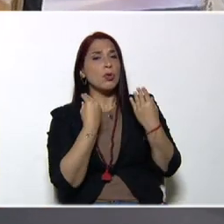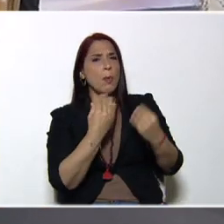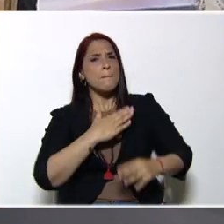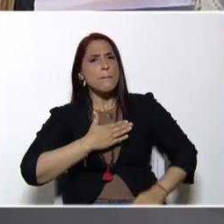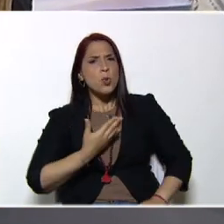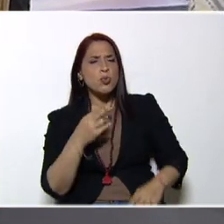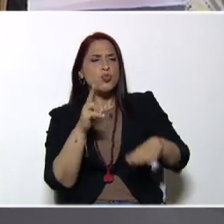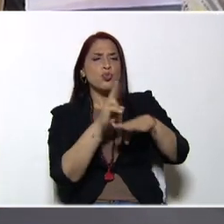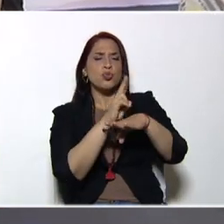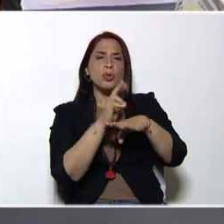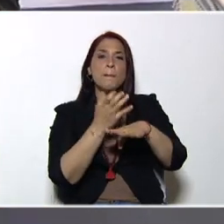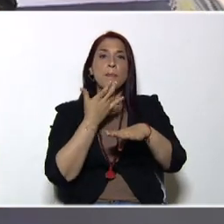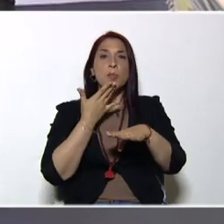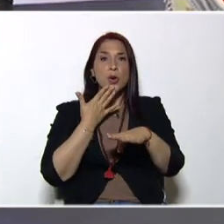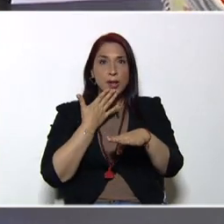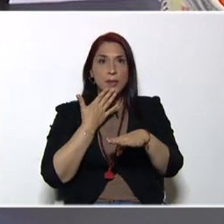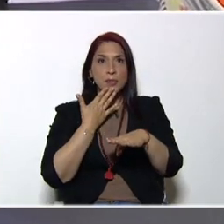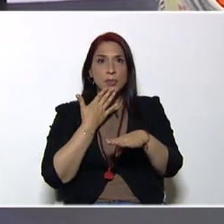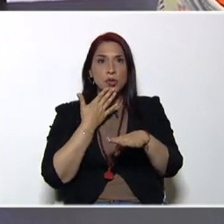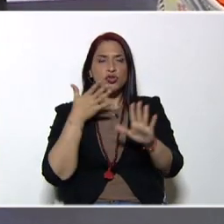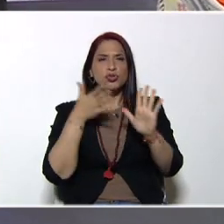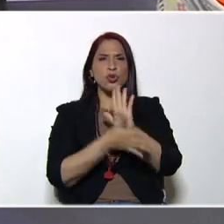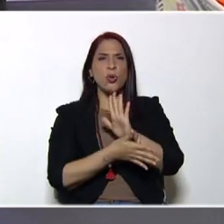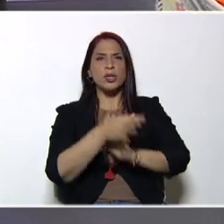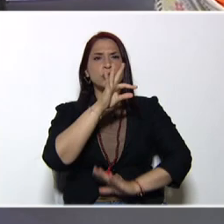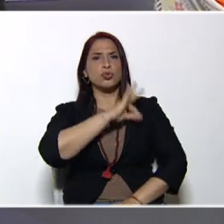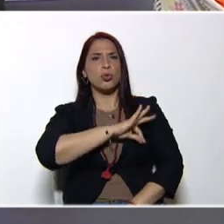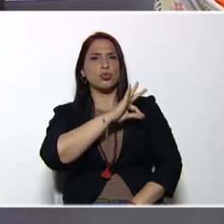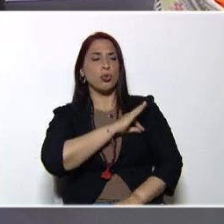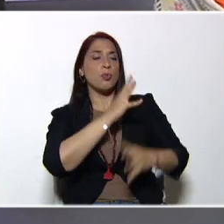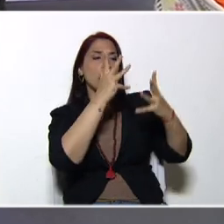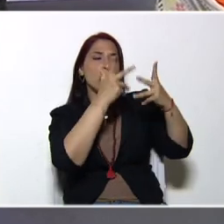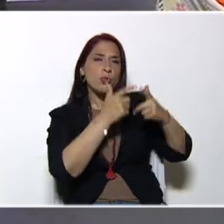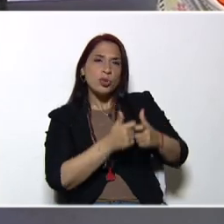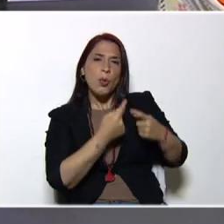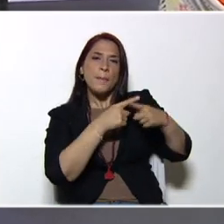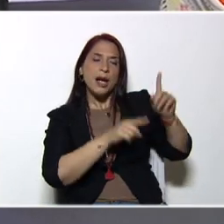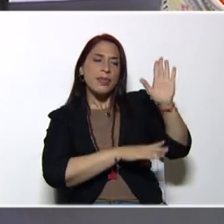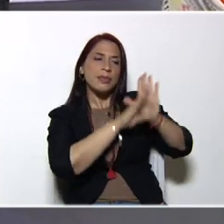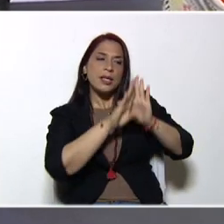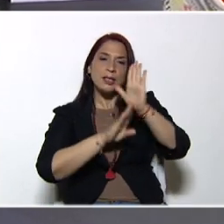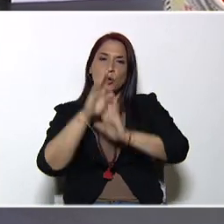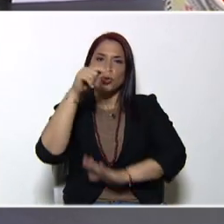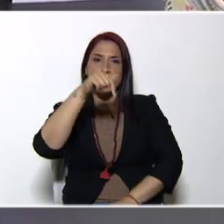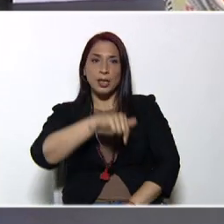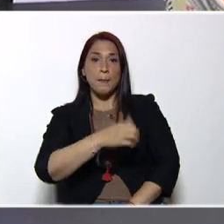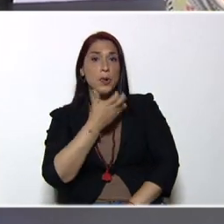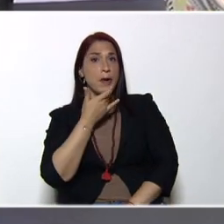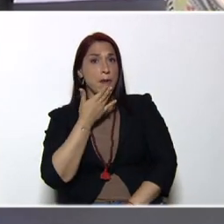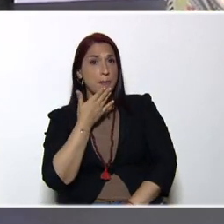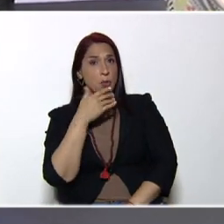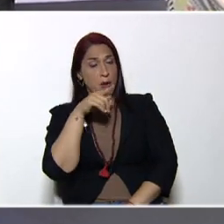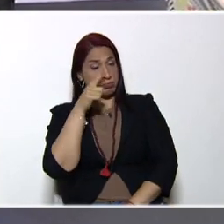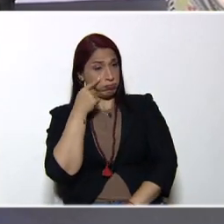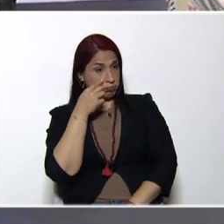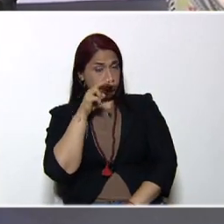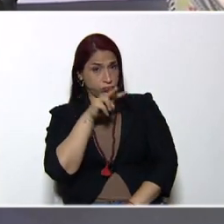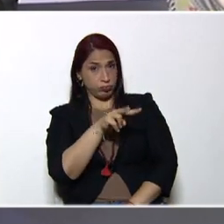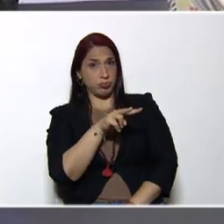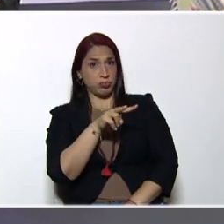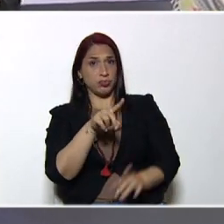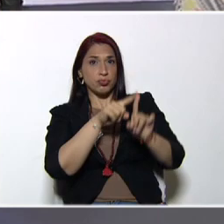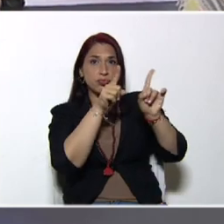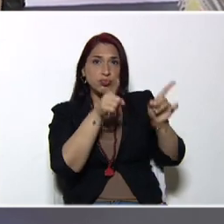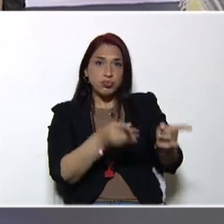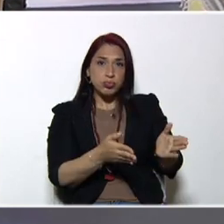utilizar entonces las fichas de los proyectos socioproductivos para desarrollarlo aquí. En el caso de la meta, bueno, yo lo que quise fue mostrarles